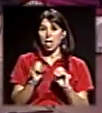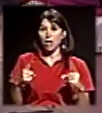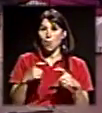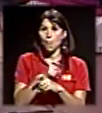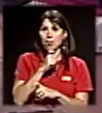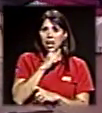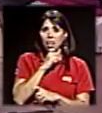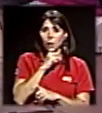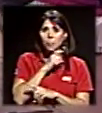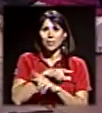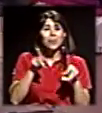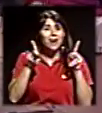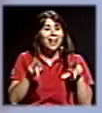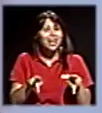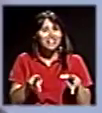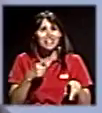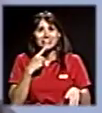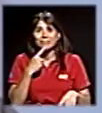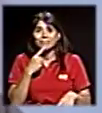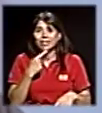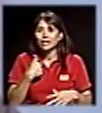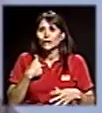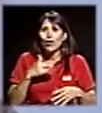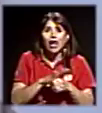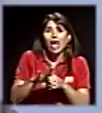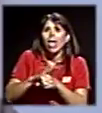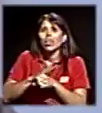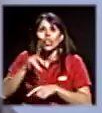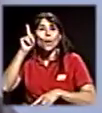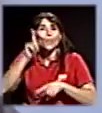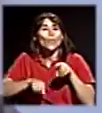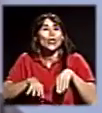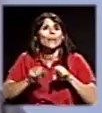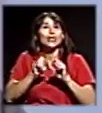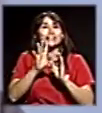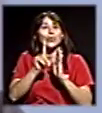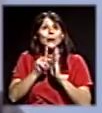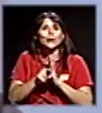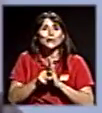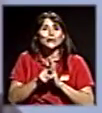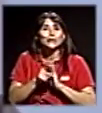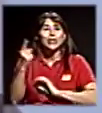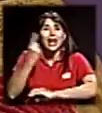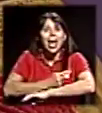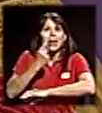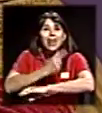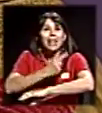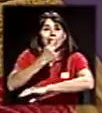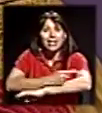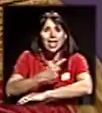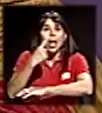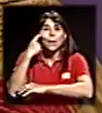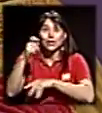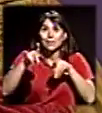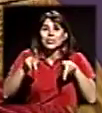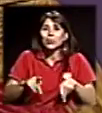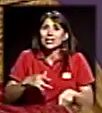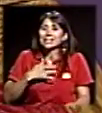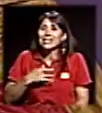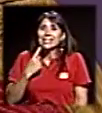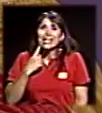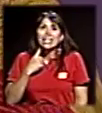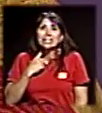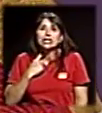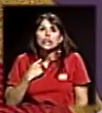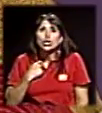decirte no no pude sacar 5 minutos cada día porque hay una adicción a mantener una forma de llevar el